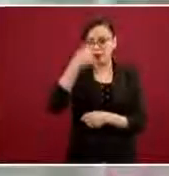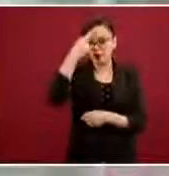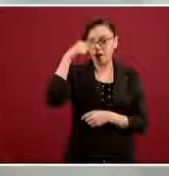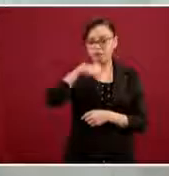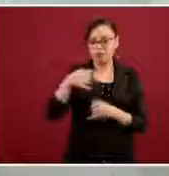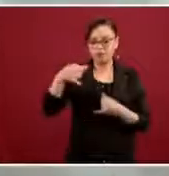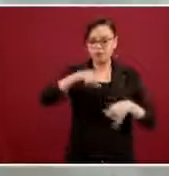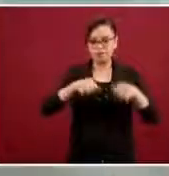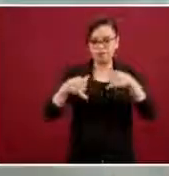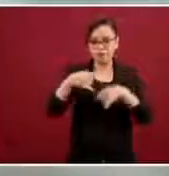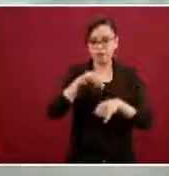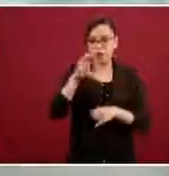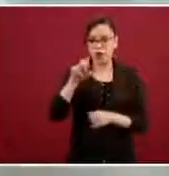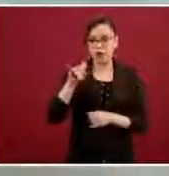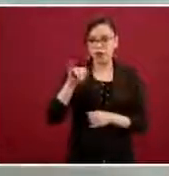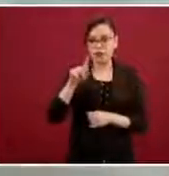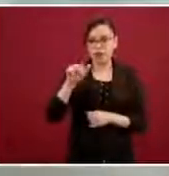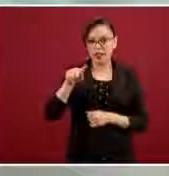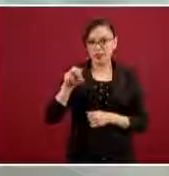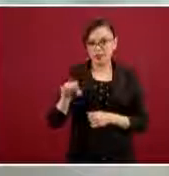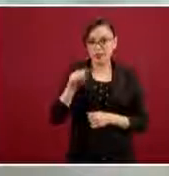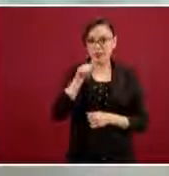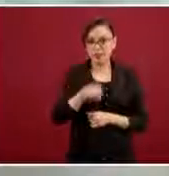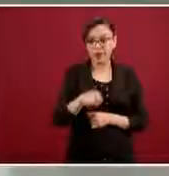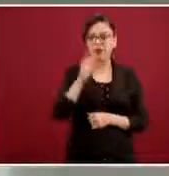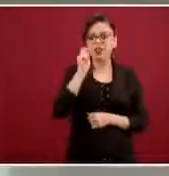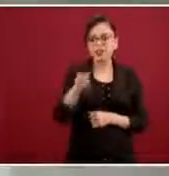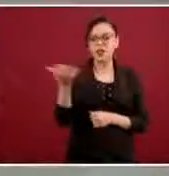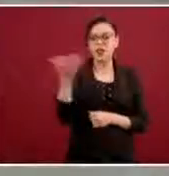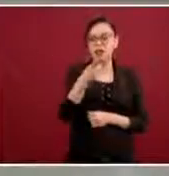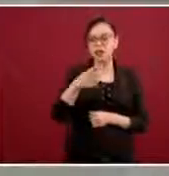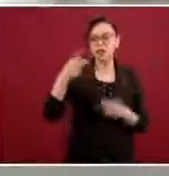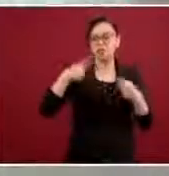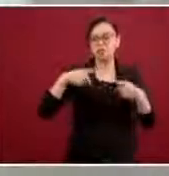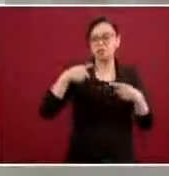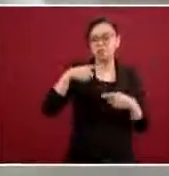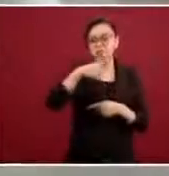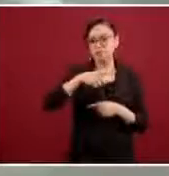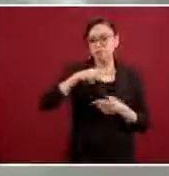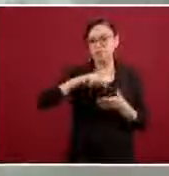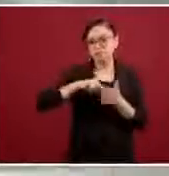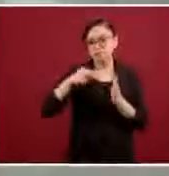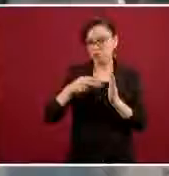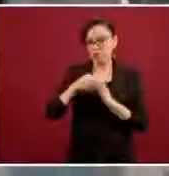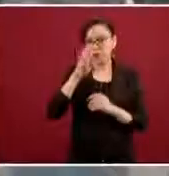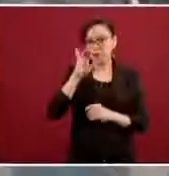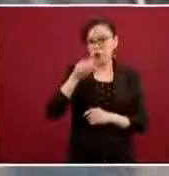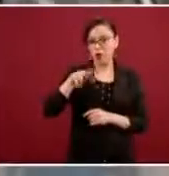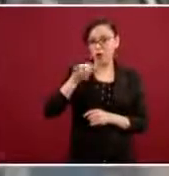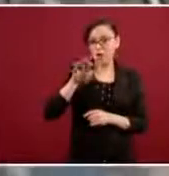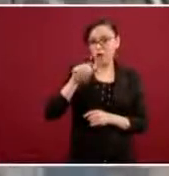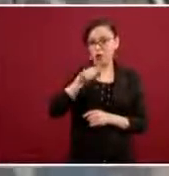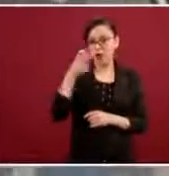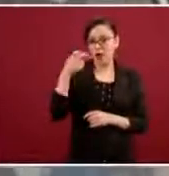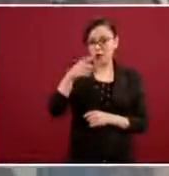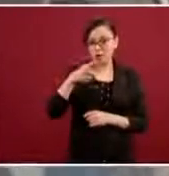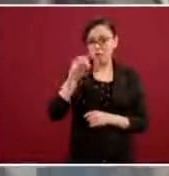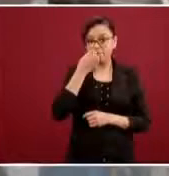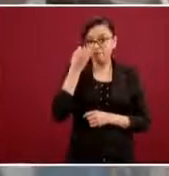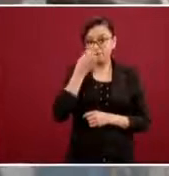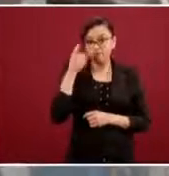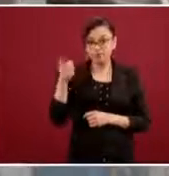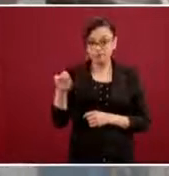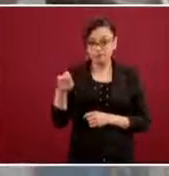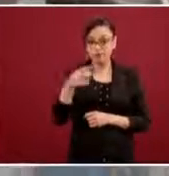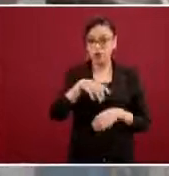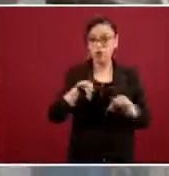ponitizante, solución que fue desarrollada por profesores de Ingeniería Bioquímica de esta casa de estudios, para lo cual se esparce